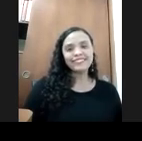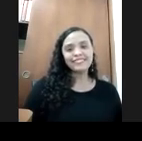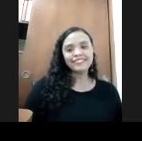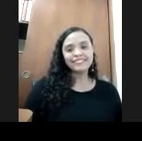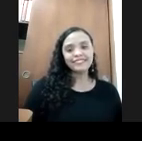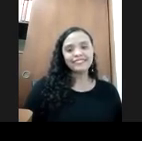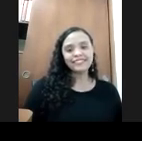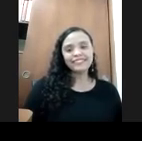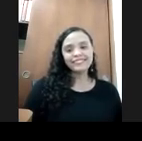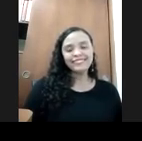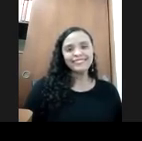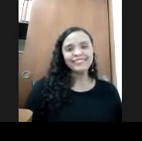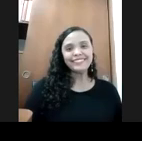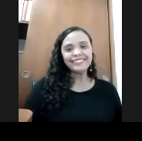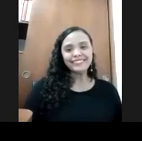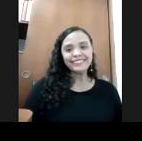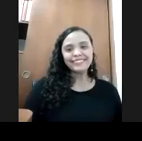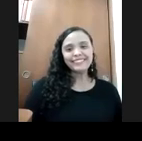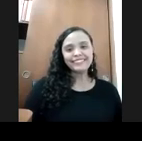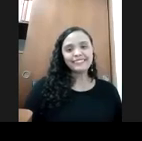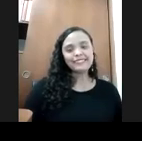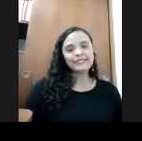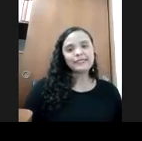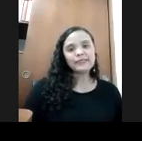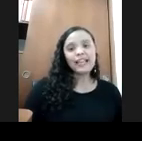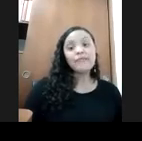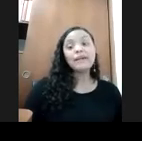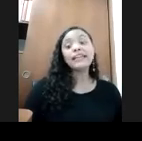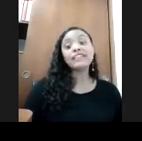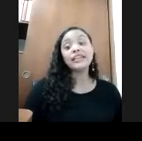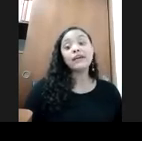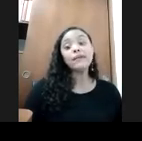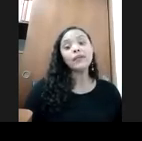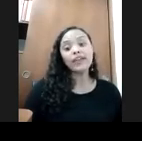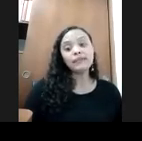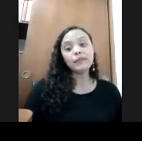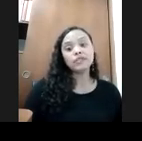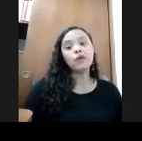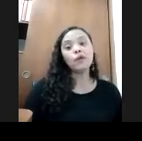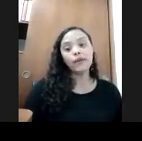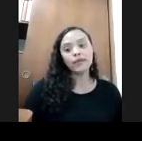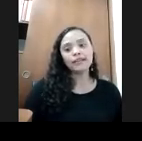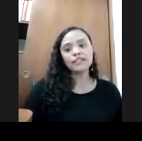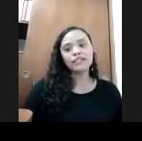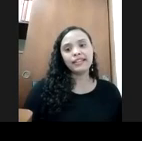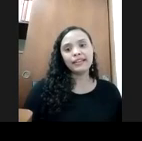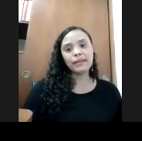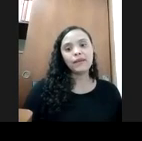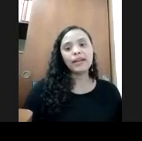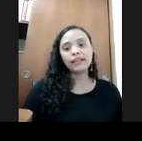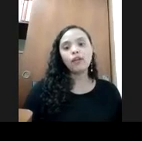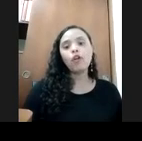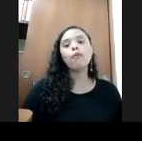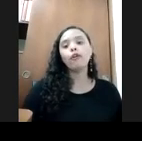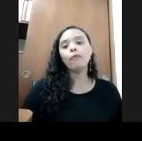tu refrigerio y todo chévere. Además, con Estefanía vamos a contar el próximo jueves, Estefanía, para